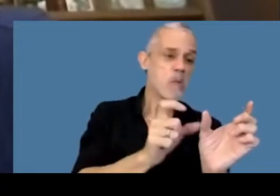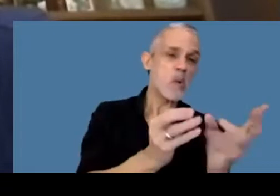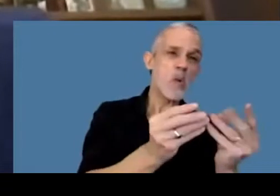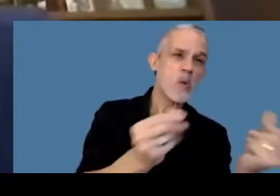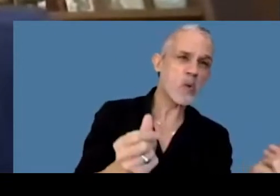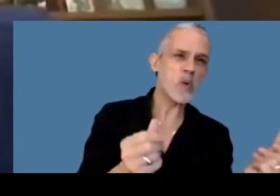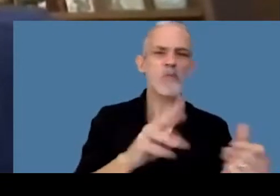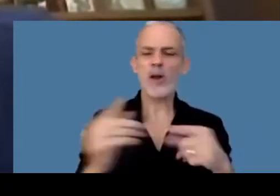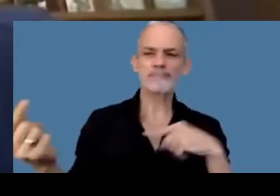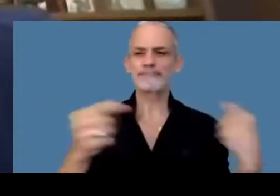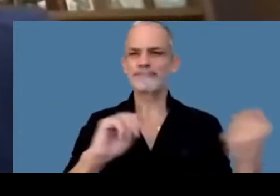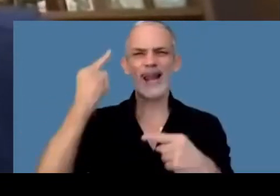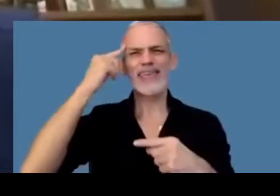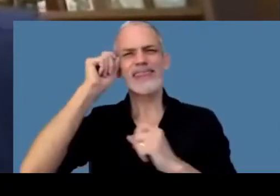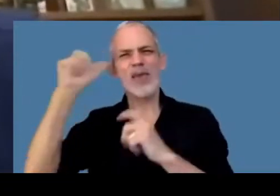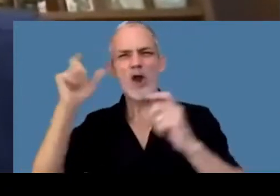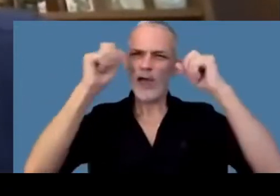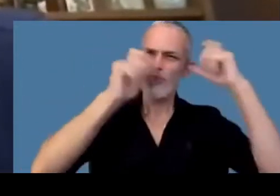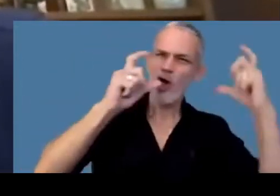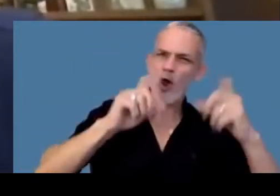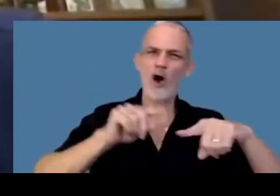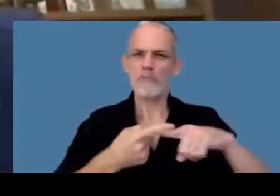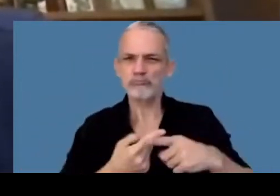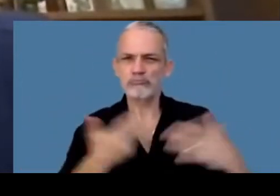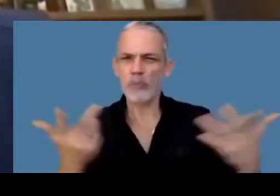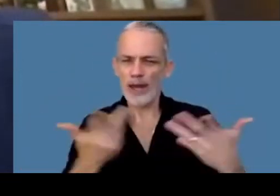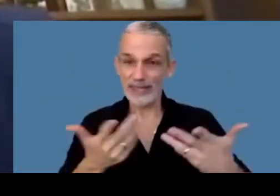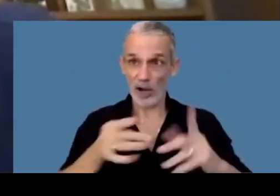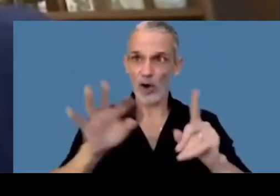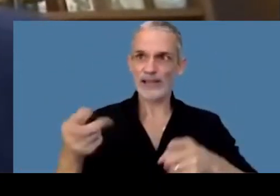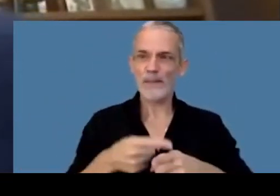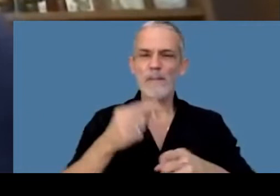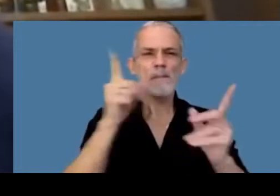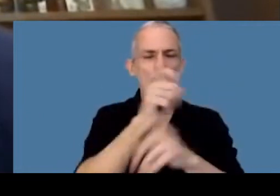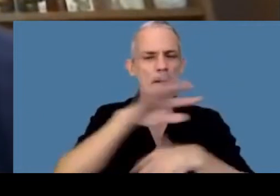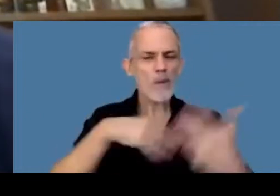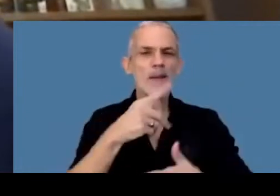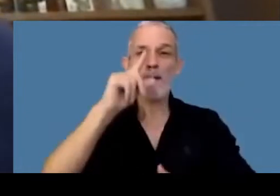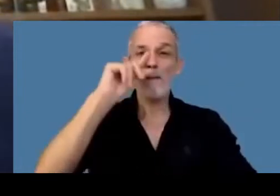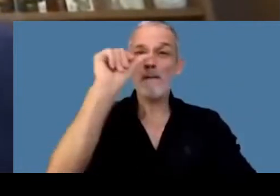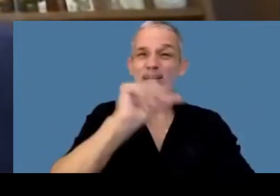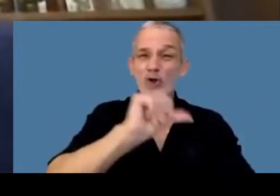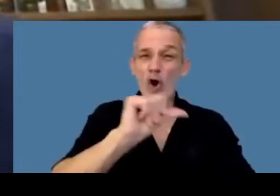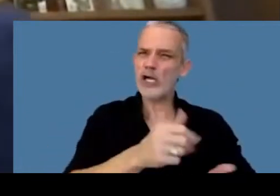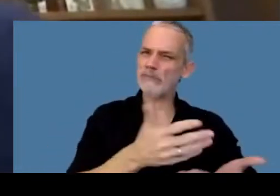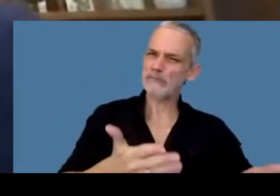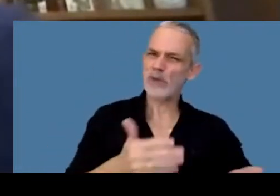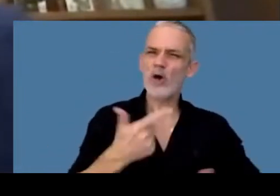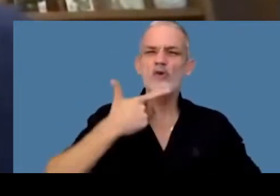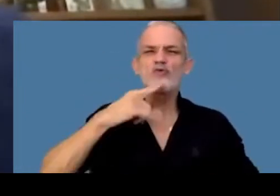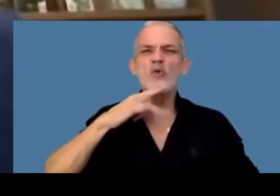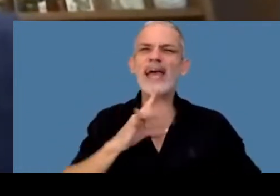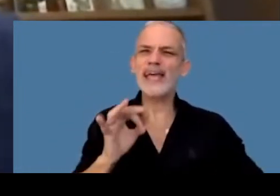disputas ideológicas, teóricas, ¿no? Hasta la crisis del petróleo, hablar del sujeto colectivo, cuando uno decía el sujeto colectivo, y enseguida la